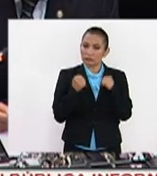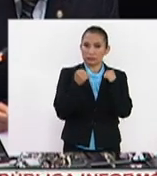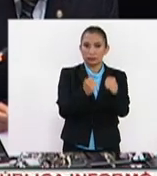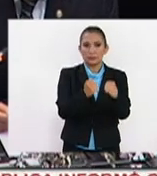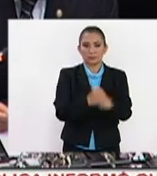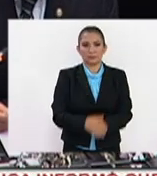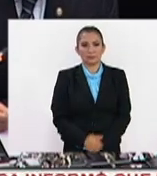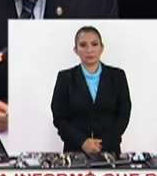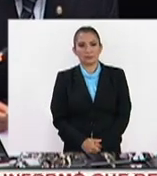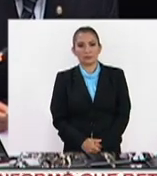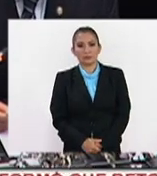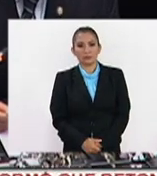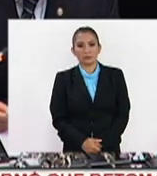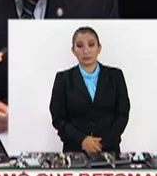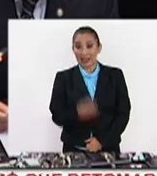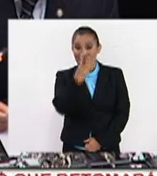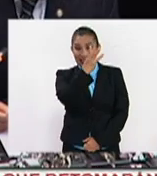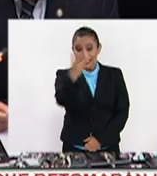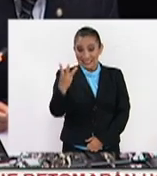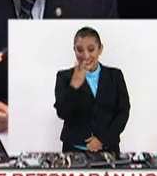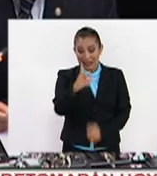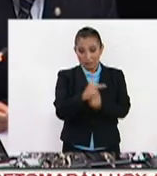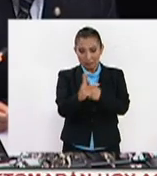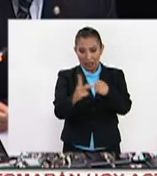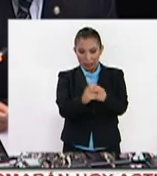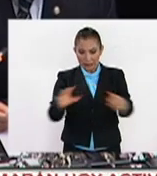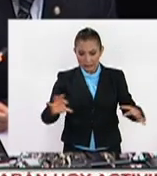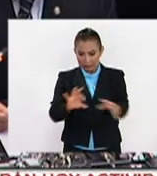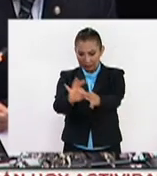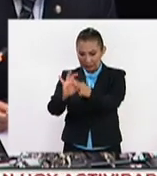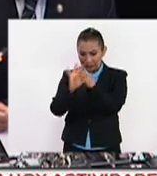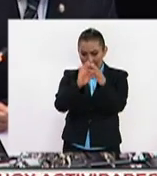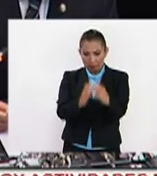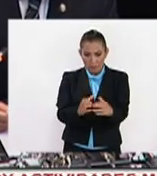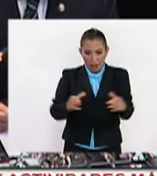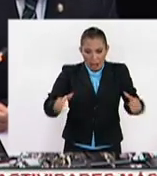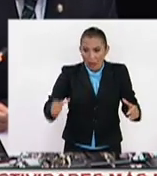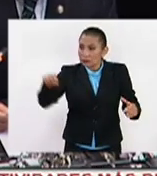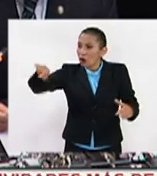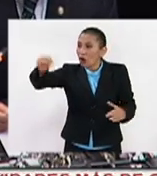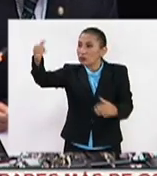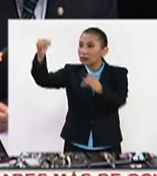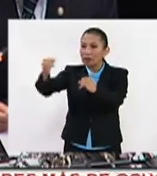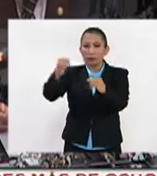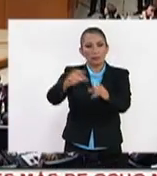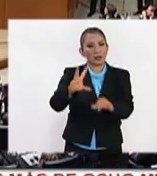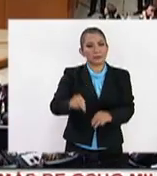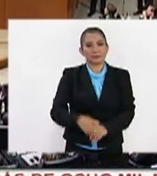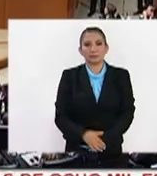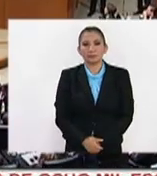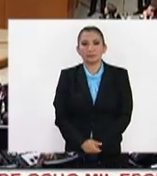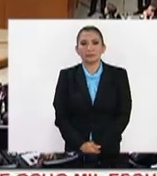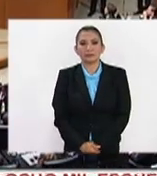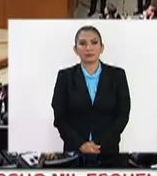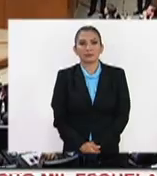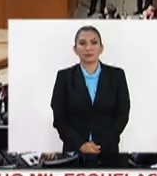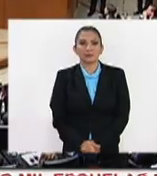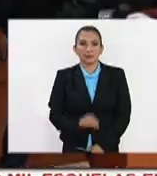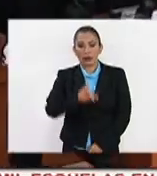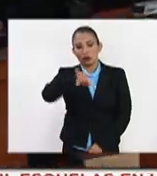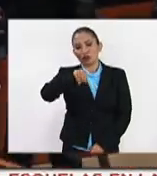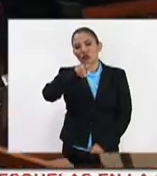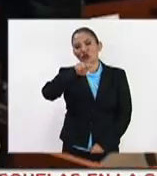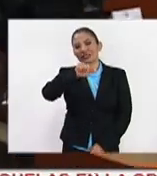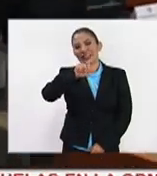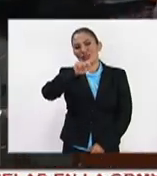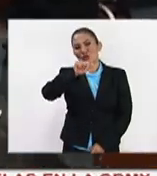fuertes. La suma de los 3 países es mayor que cualquiera de sus partes en lo individual. Y bueno, Justin Trudeau,